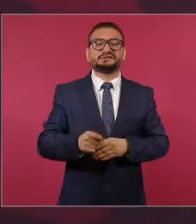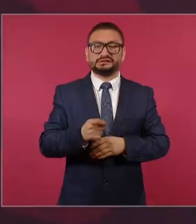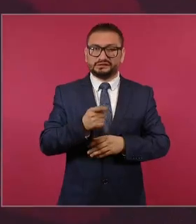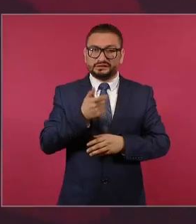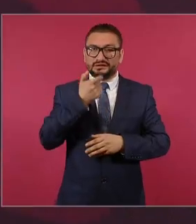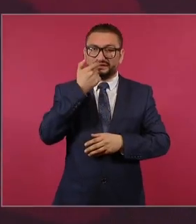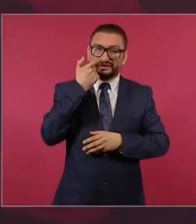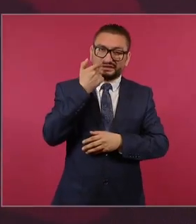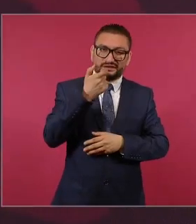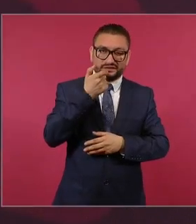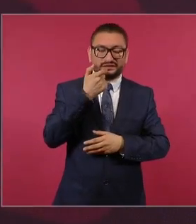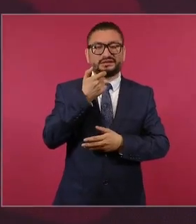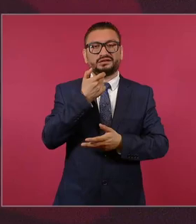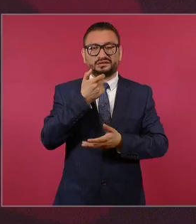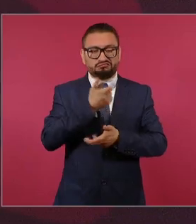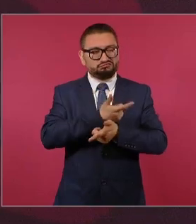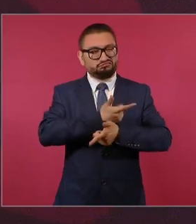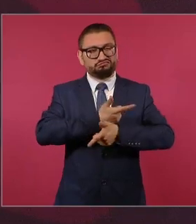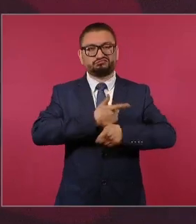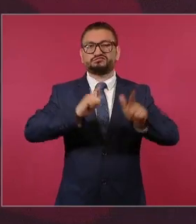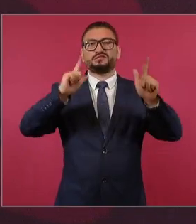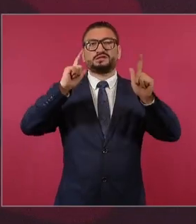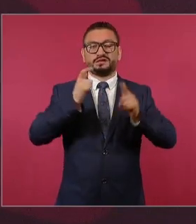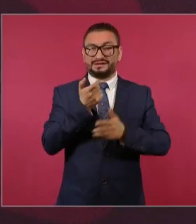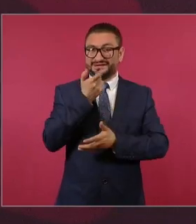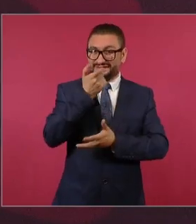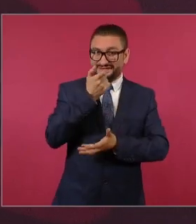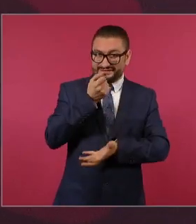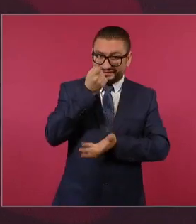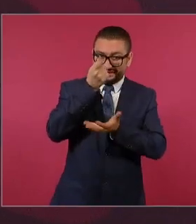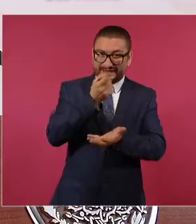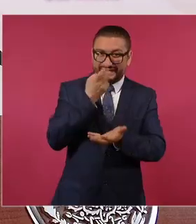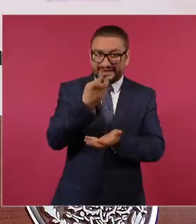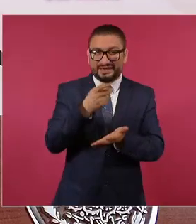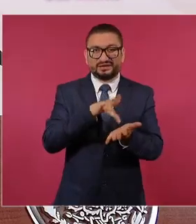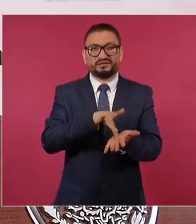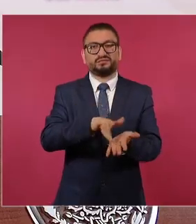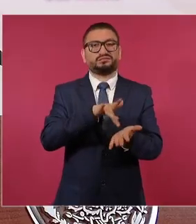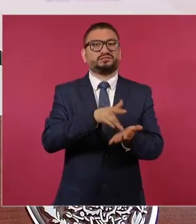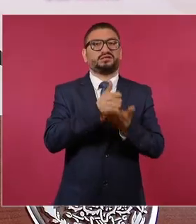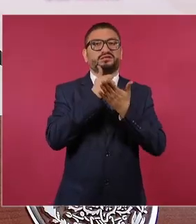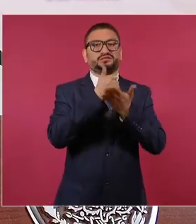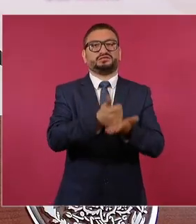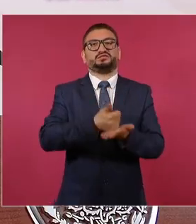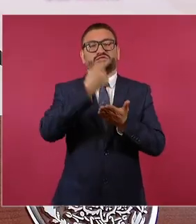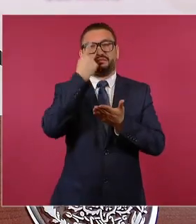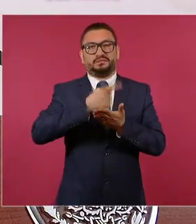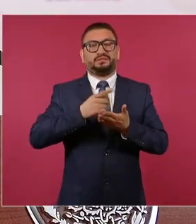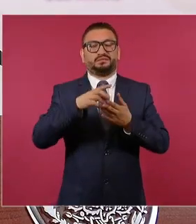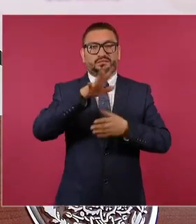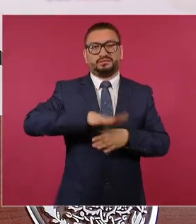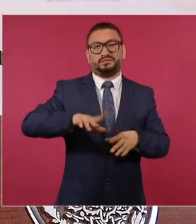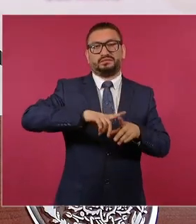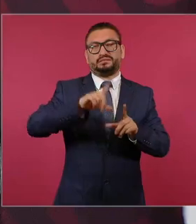fondos que permiten el desarrollo del país. Lo mismo la austeridad.